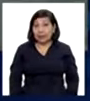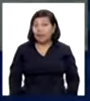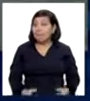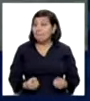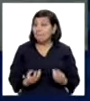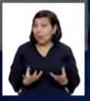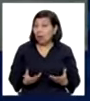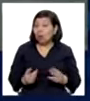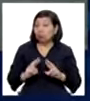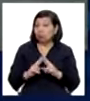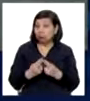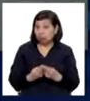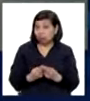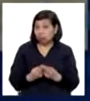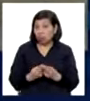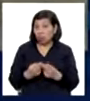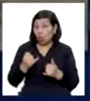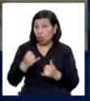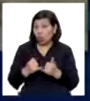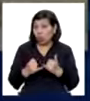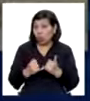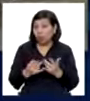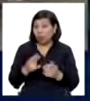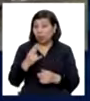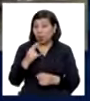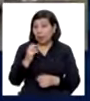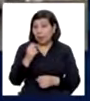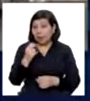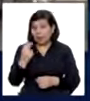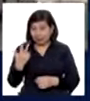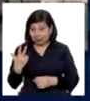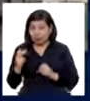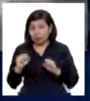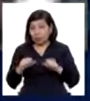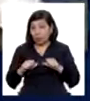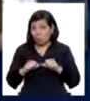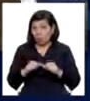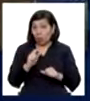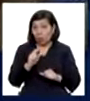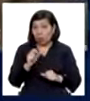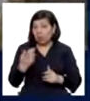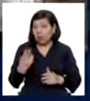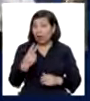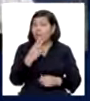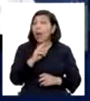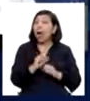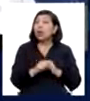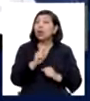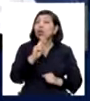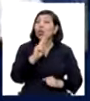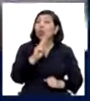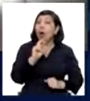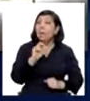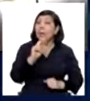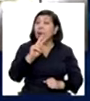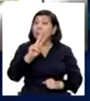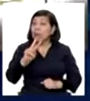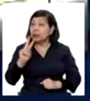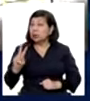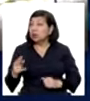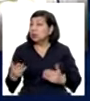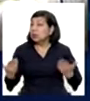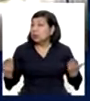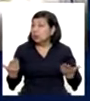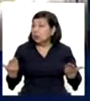que haya mayor convocatoria en el último concurso del 2023 y esperamos que así se mantenga el 2024. Y en el 2022, en esta primera